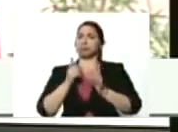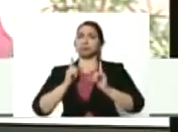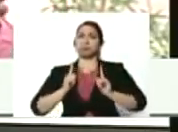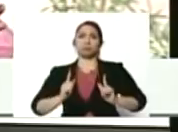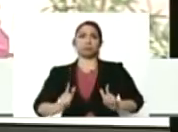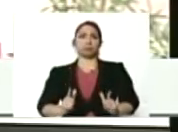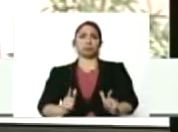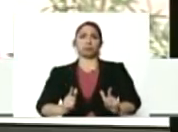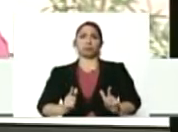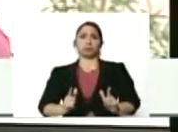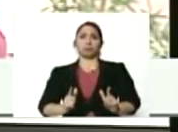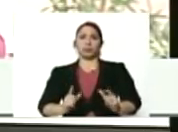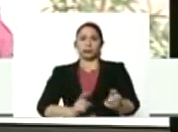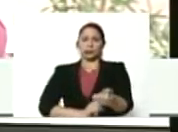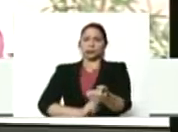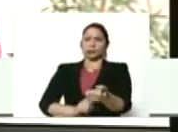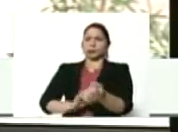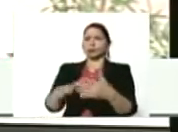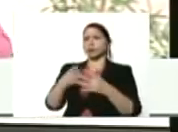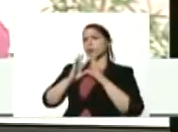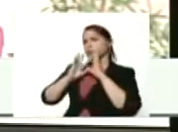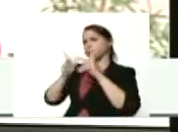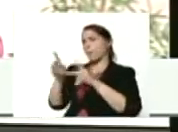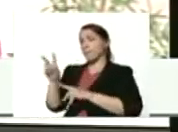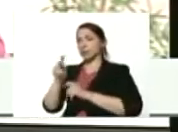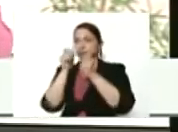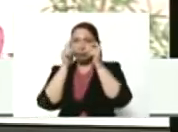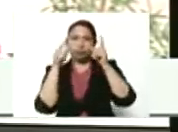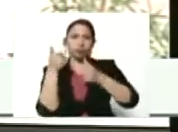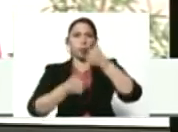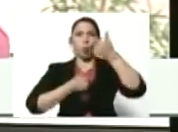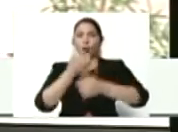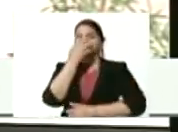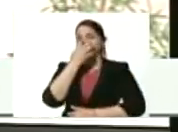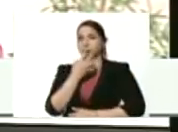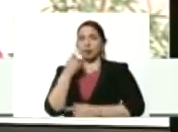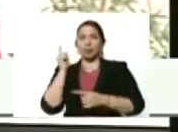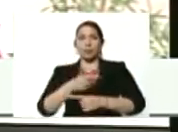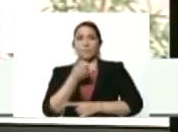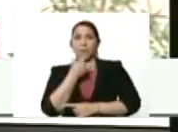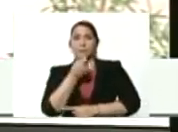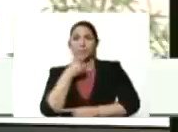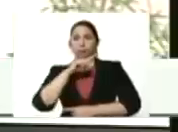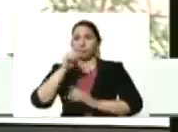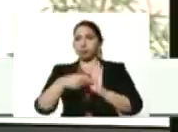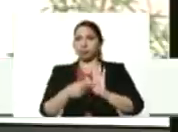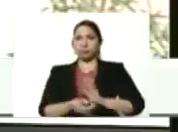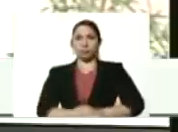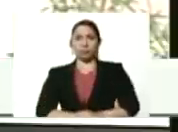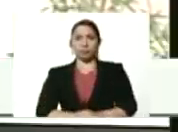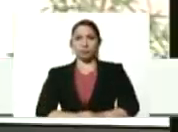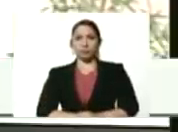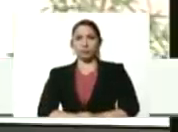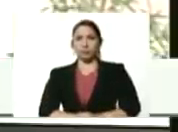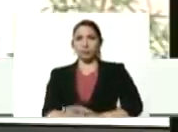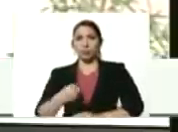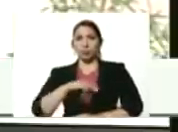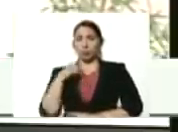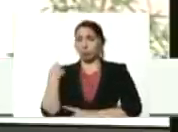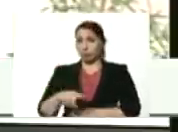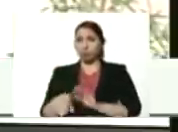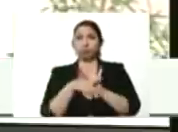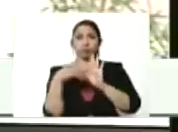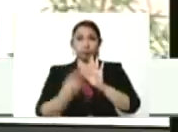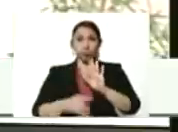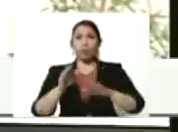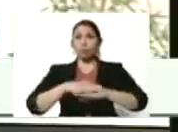Les arde cuando yo digo esto, porque Venezuela va descubriendo terapias, tratamientos, medicina. Tenemos derecho,